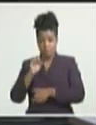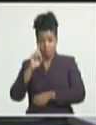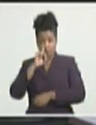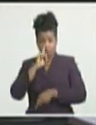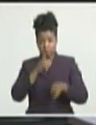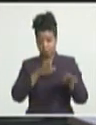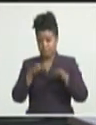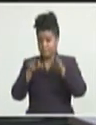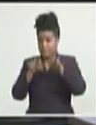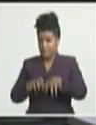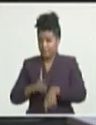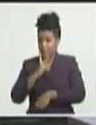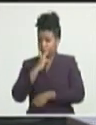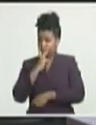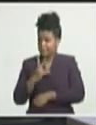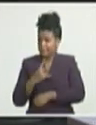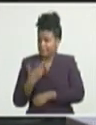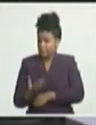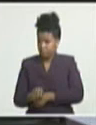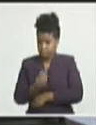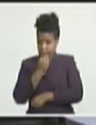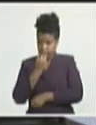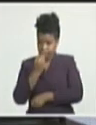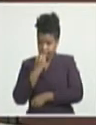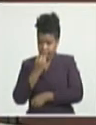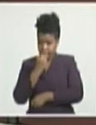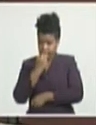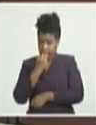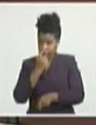esfera agroalimentaria.